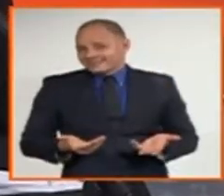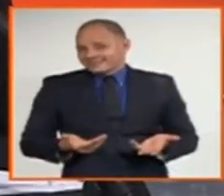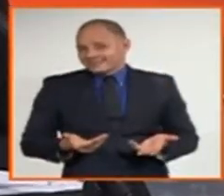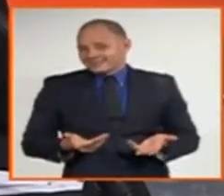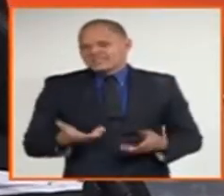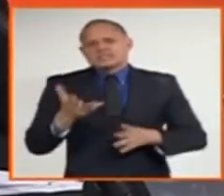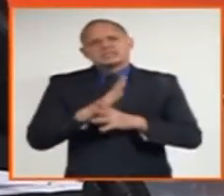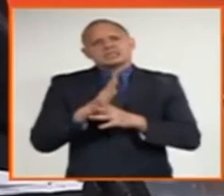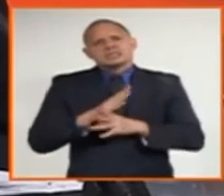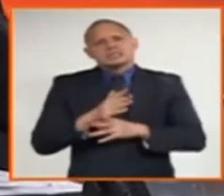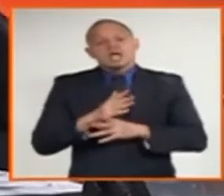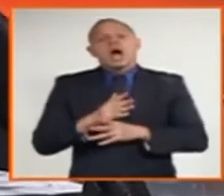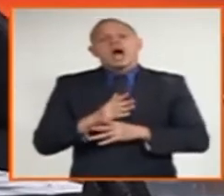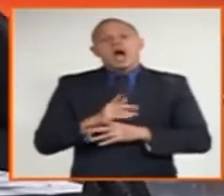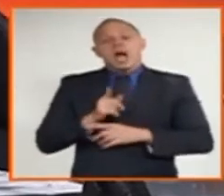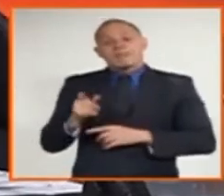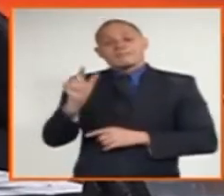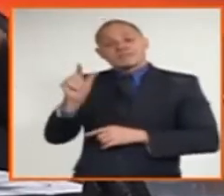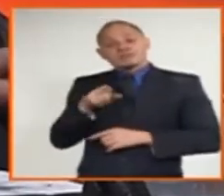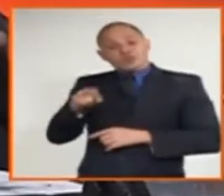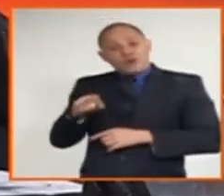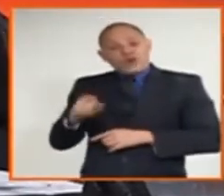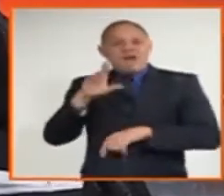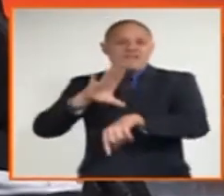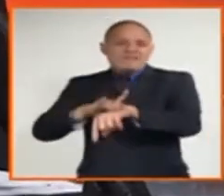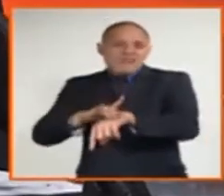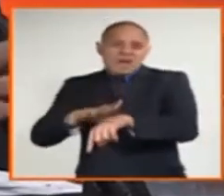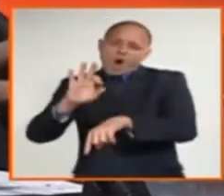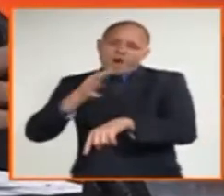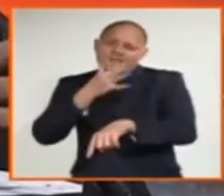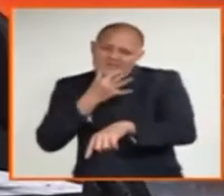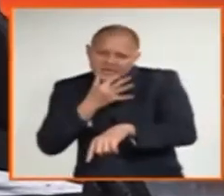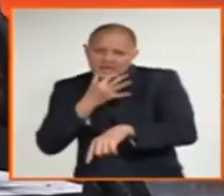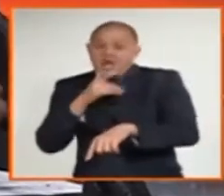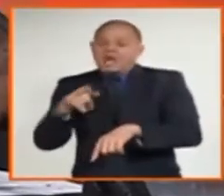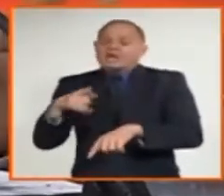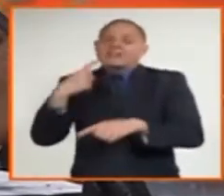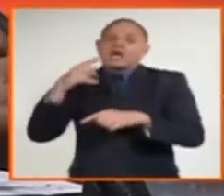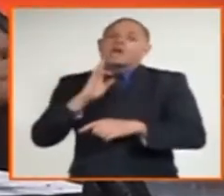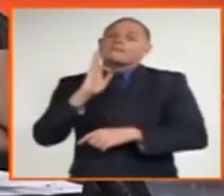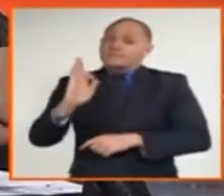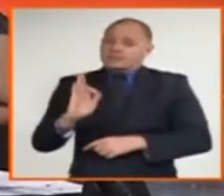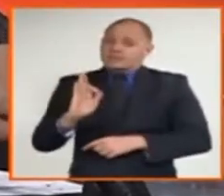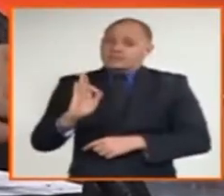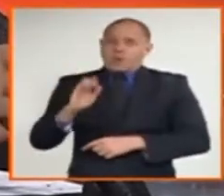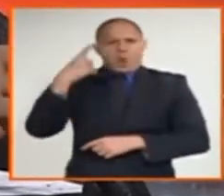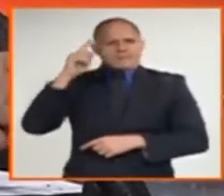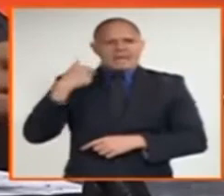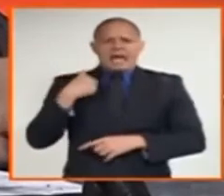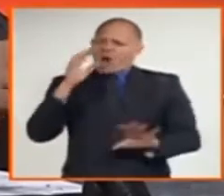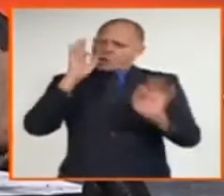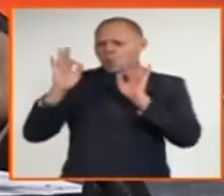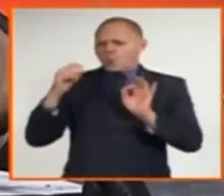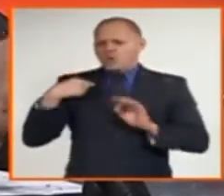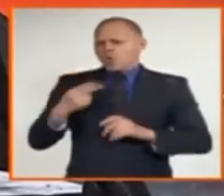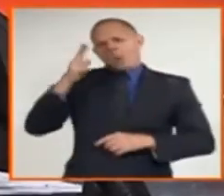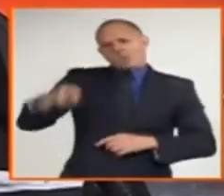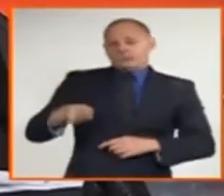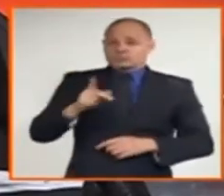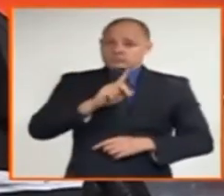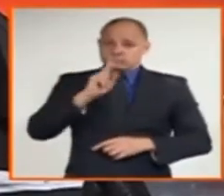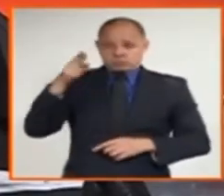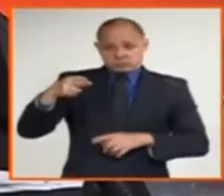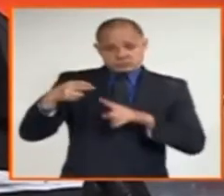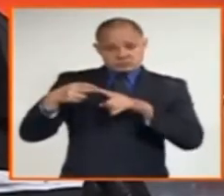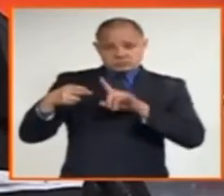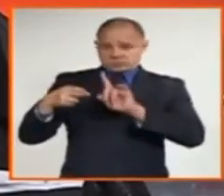respeto a la autonomía y la dignidad de del cuidador o de la cuidadora. Voy a hablar en términos en femenino, porque es verdad que el cuidado